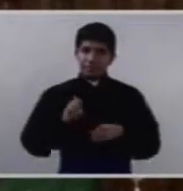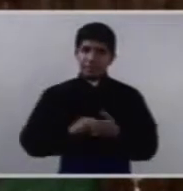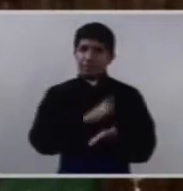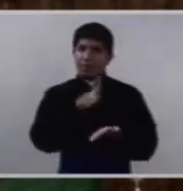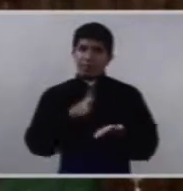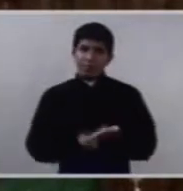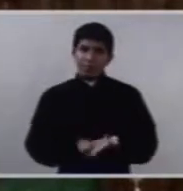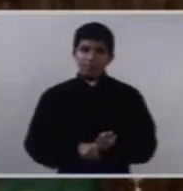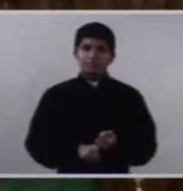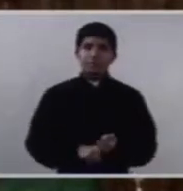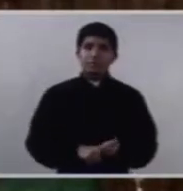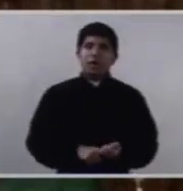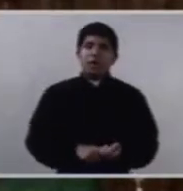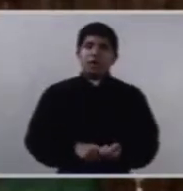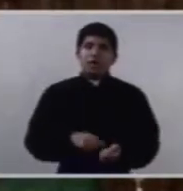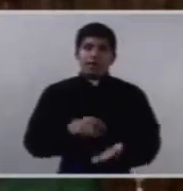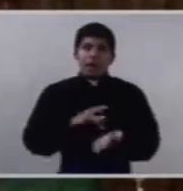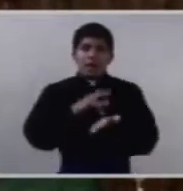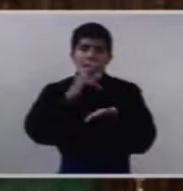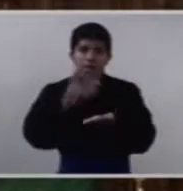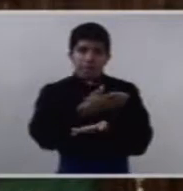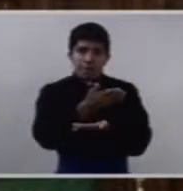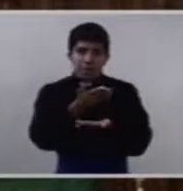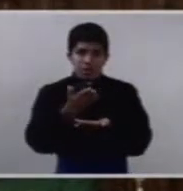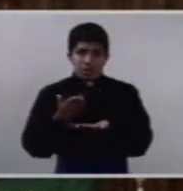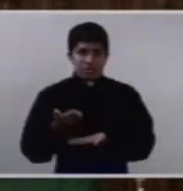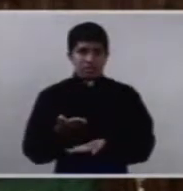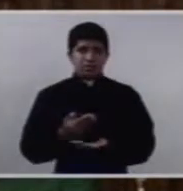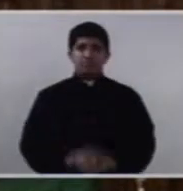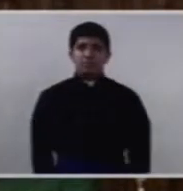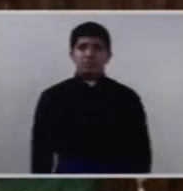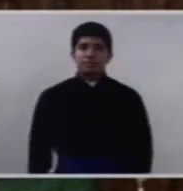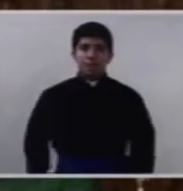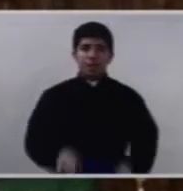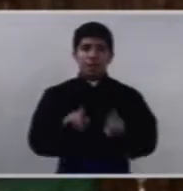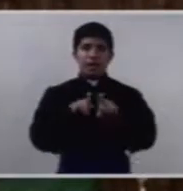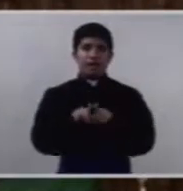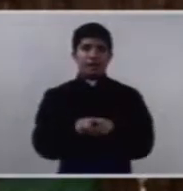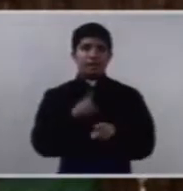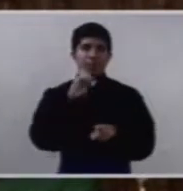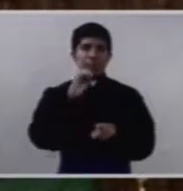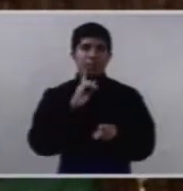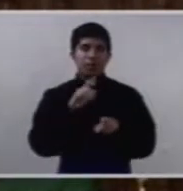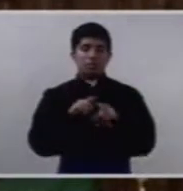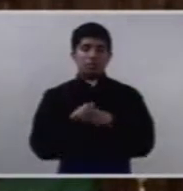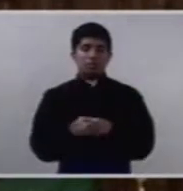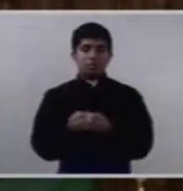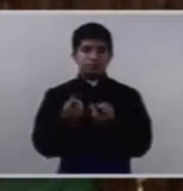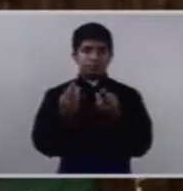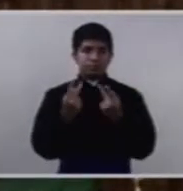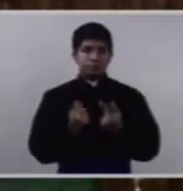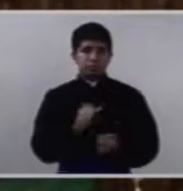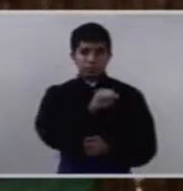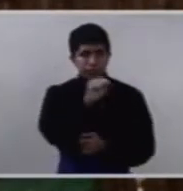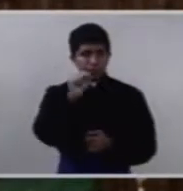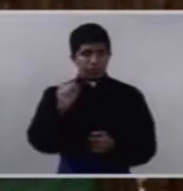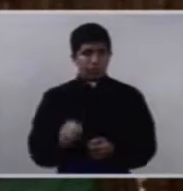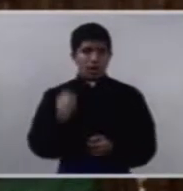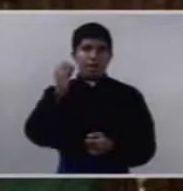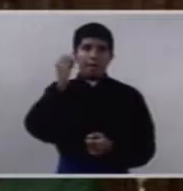especial, agradezco a ustedes, hermanas y hermanos, que reciben el sacramento de